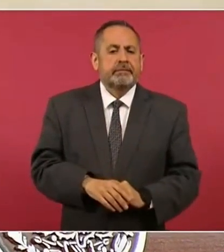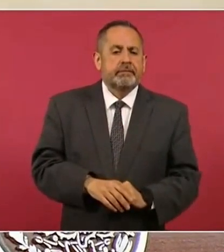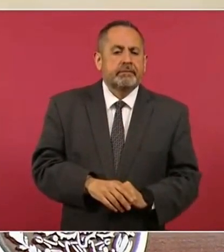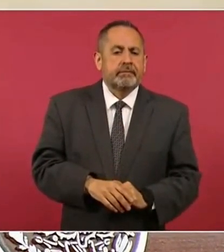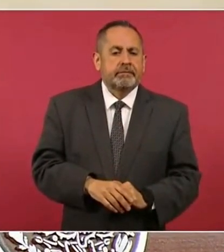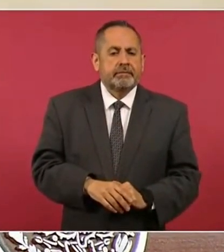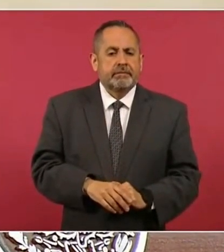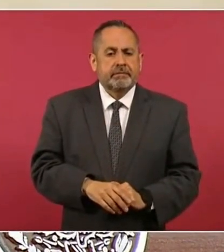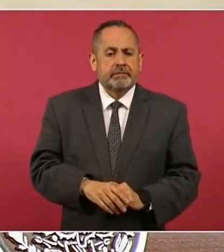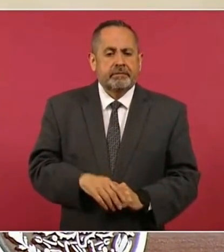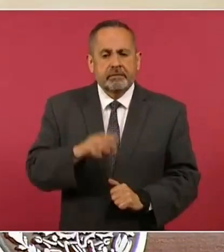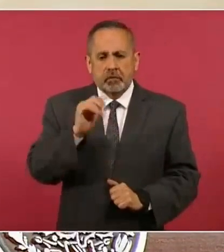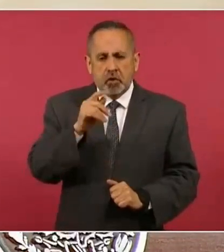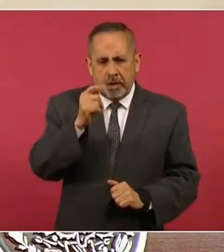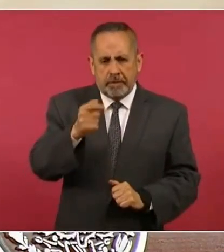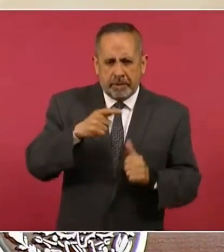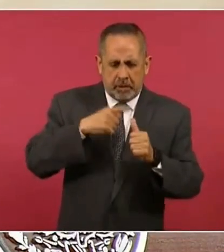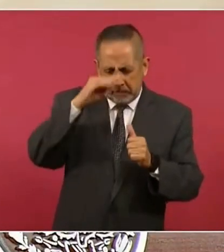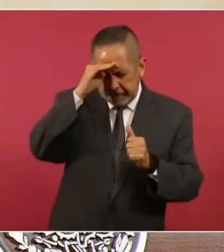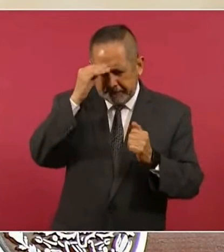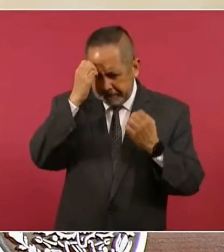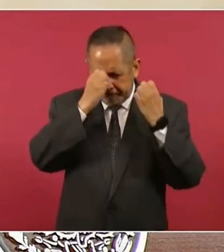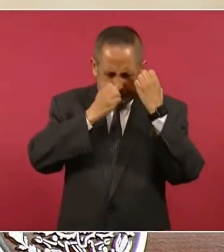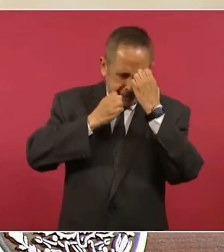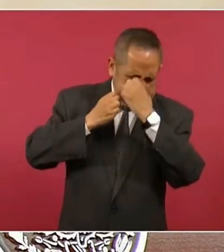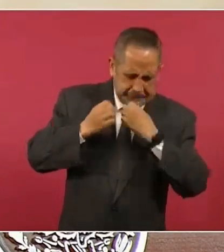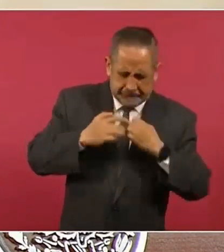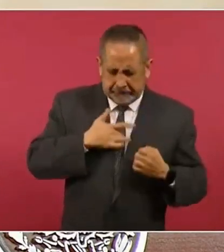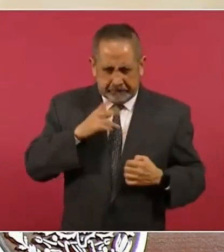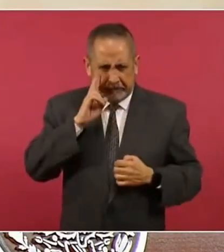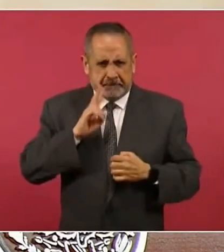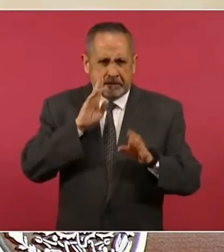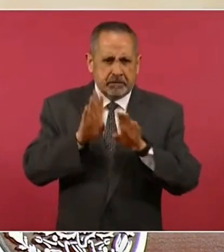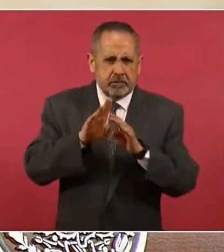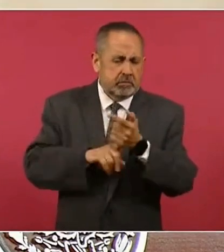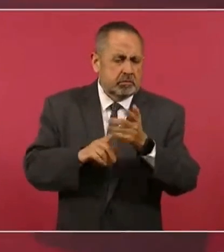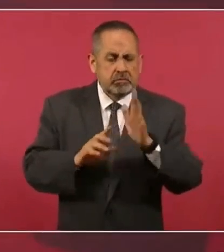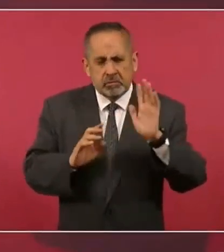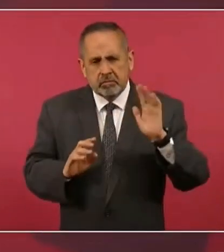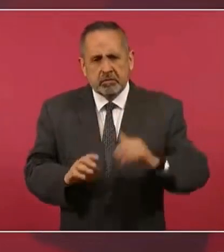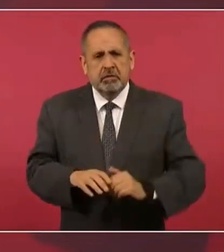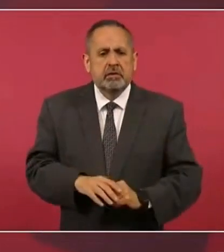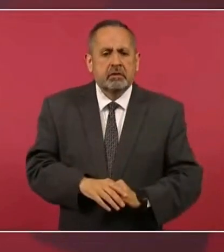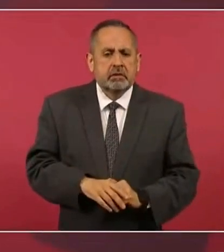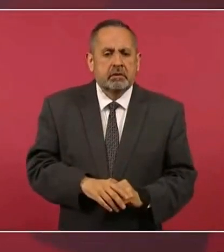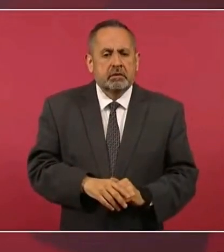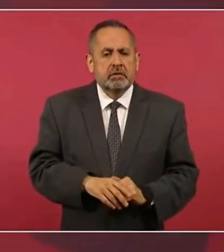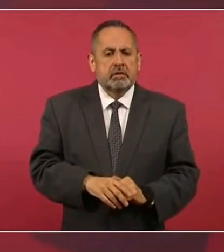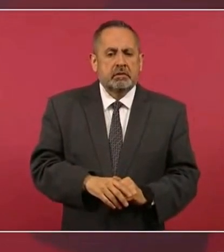sin la reflexión, sin el análisis. ¿Sí? Y además,